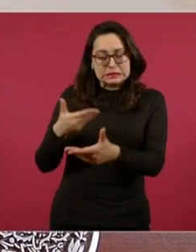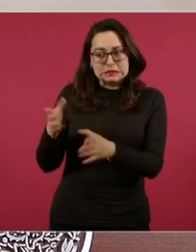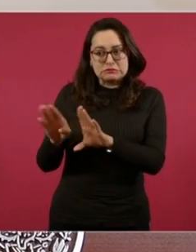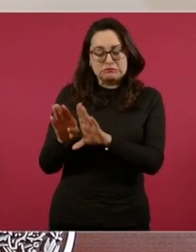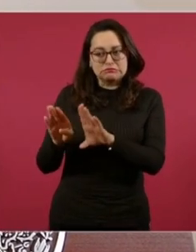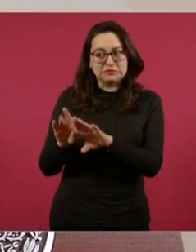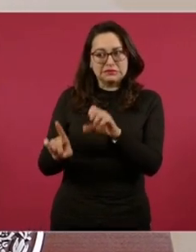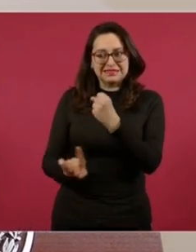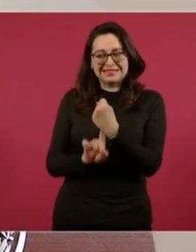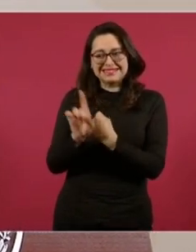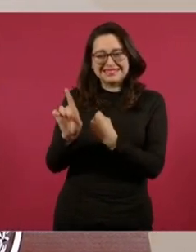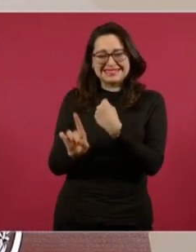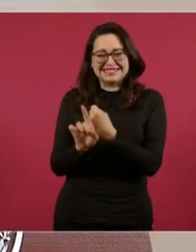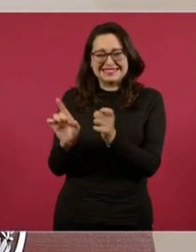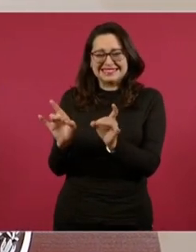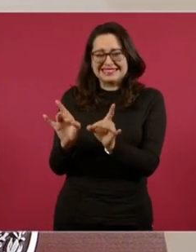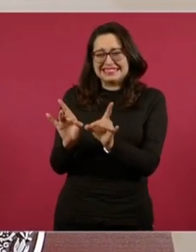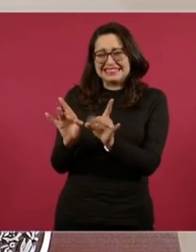se resolvió